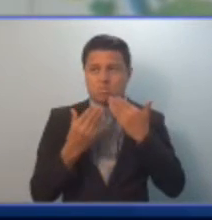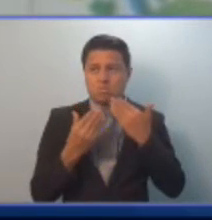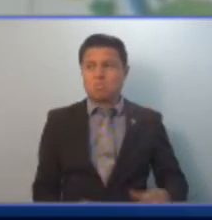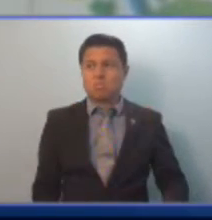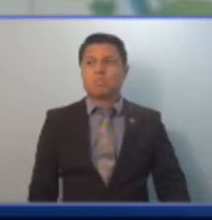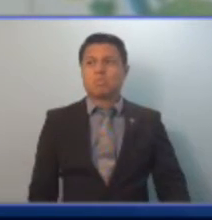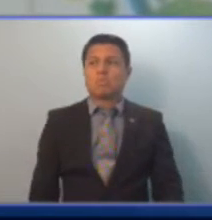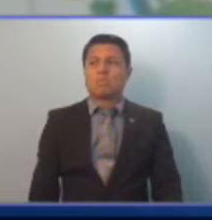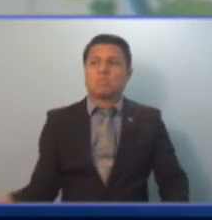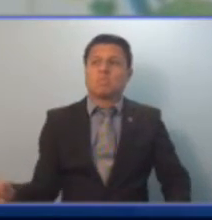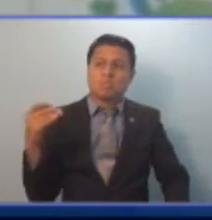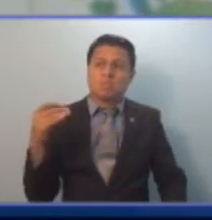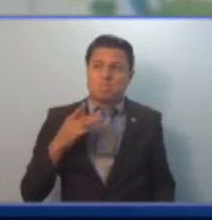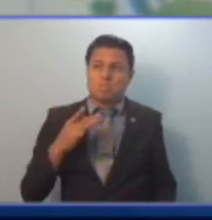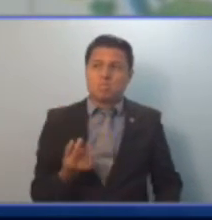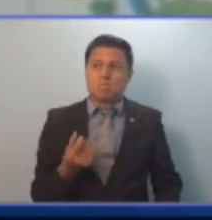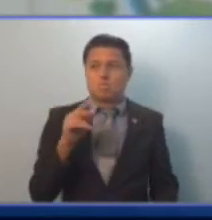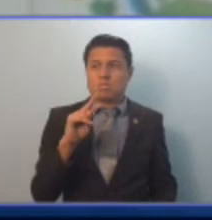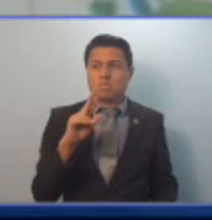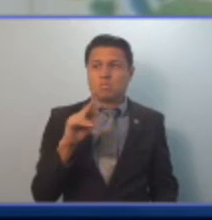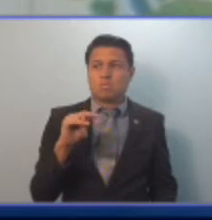con Fernando, por ejemplo,